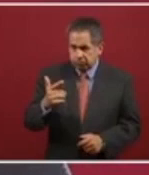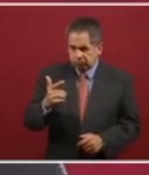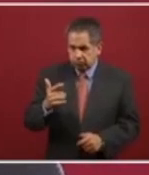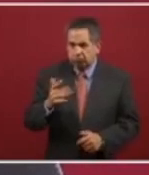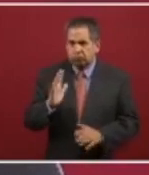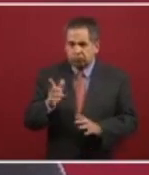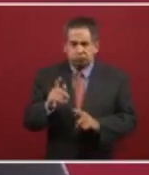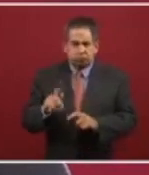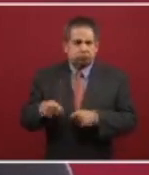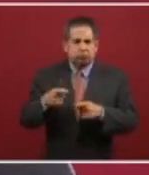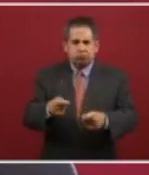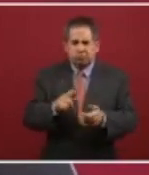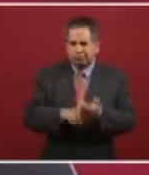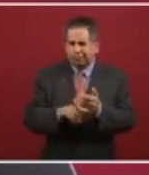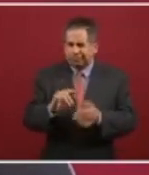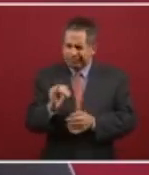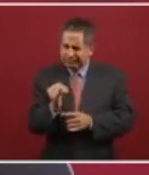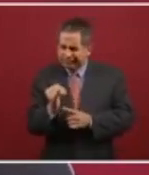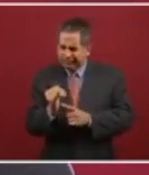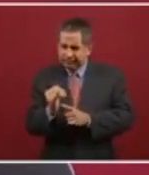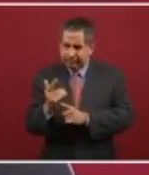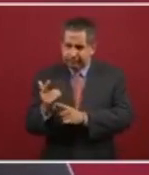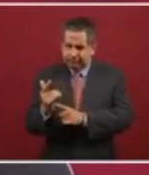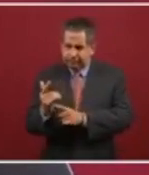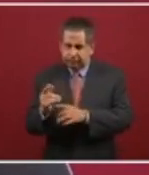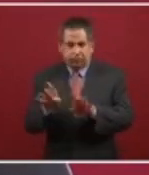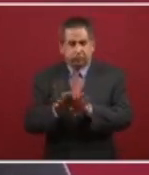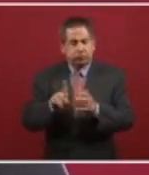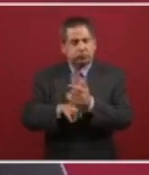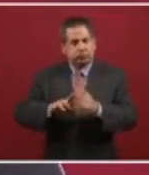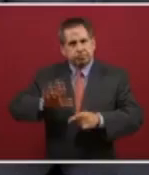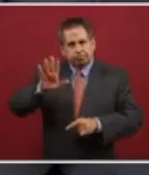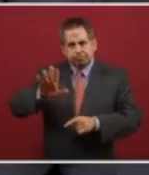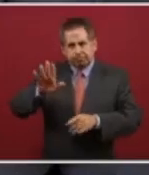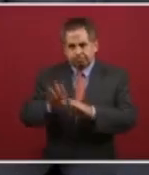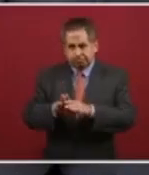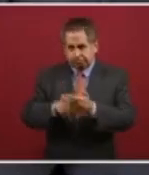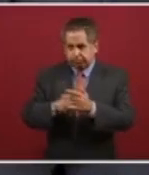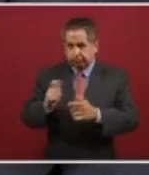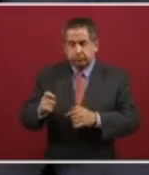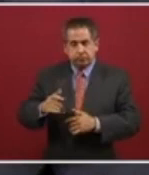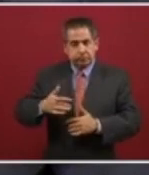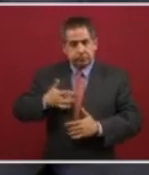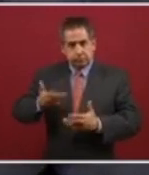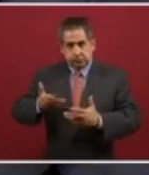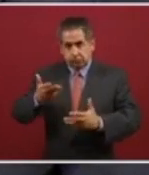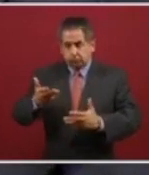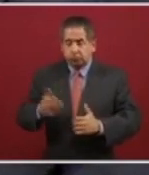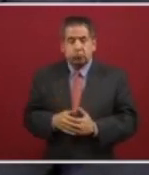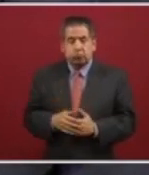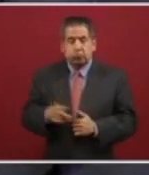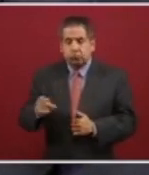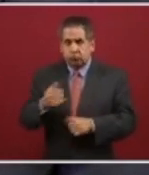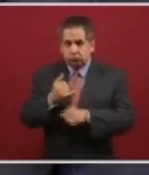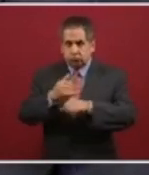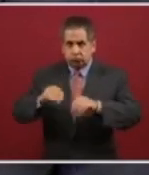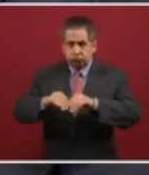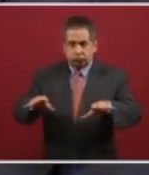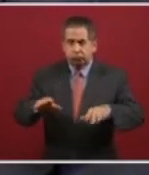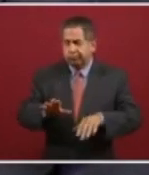entregar, fines de junio, principios de julio, de acuerdo a lo que se tiene de